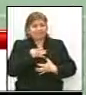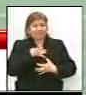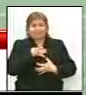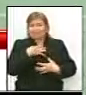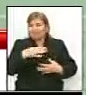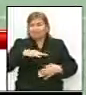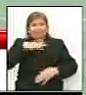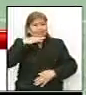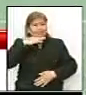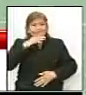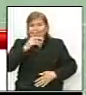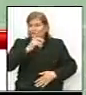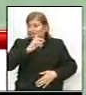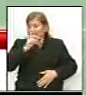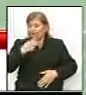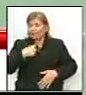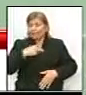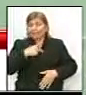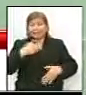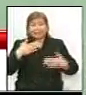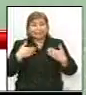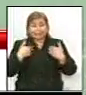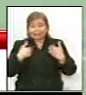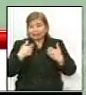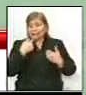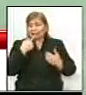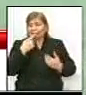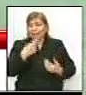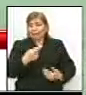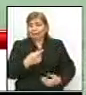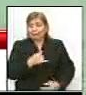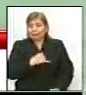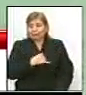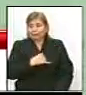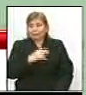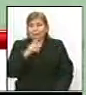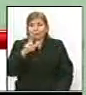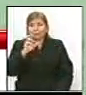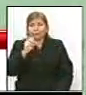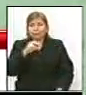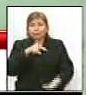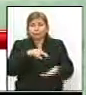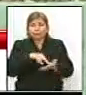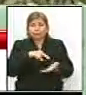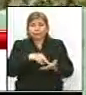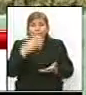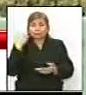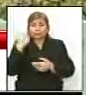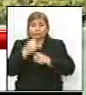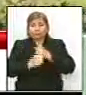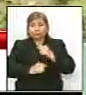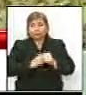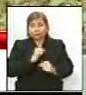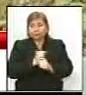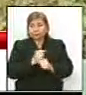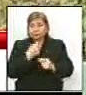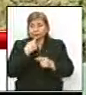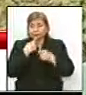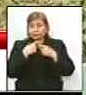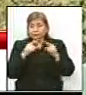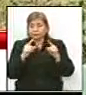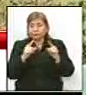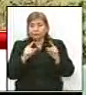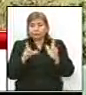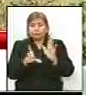inconformes. Nosotros estuvimos felices. Yo ese día, el 30 de noviembre del año pasado, cuando salió